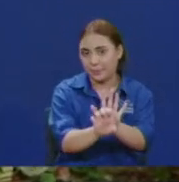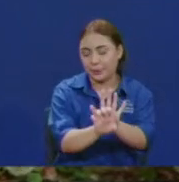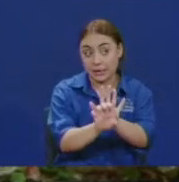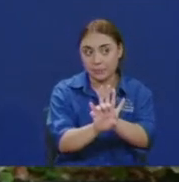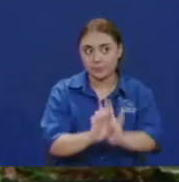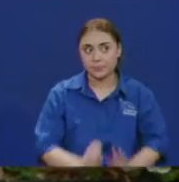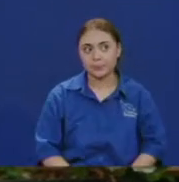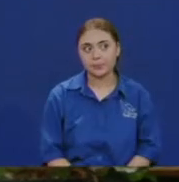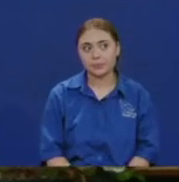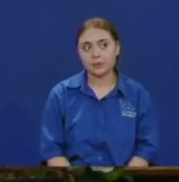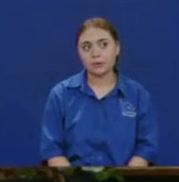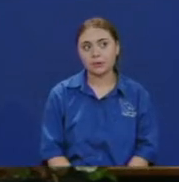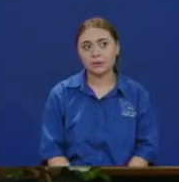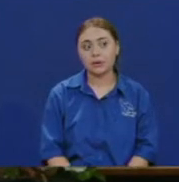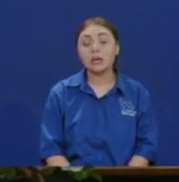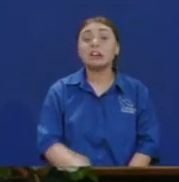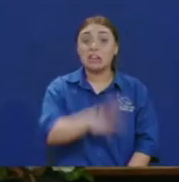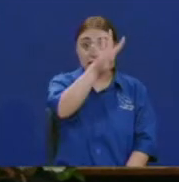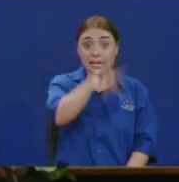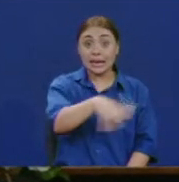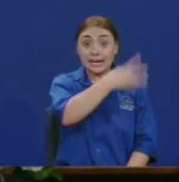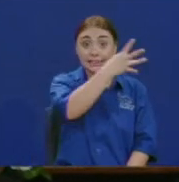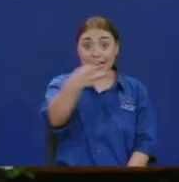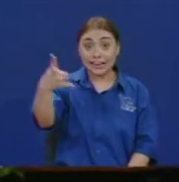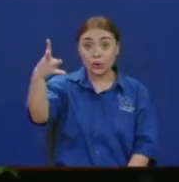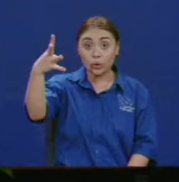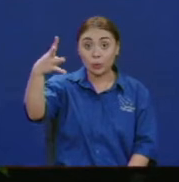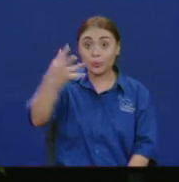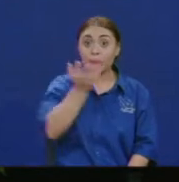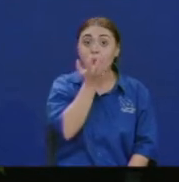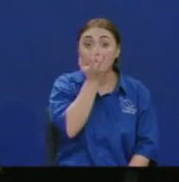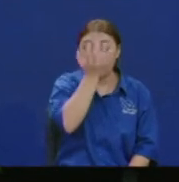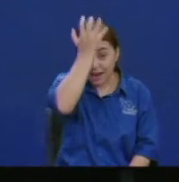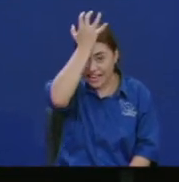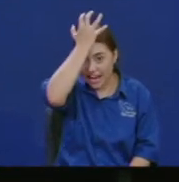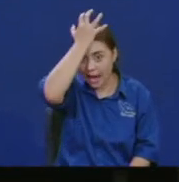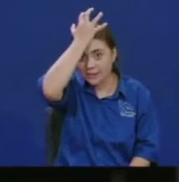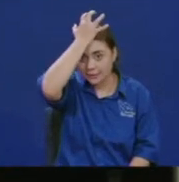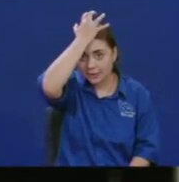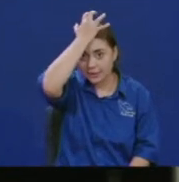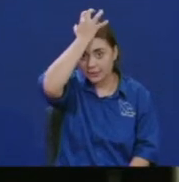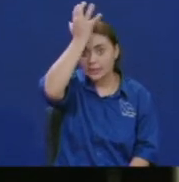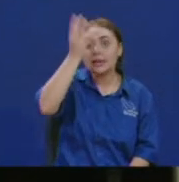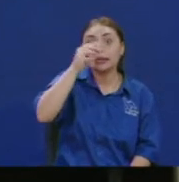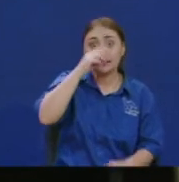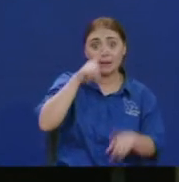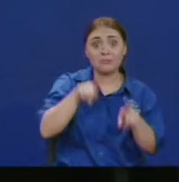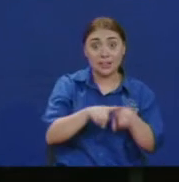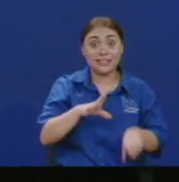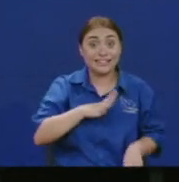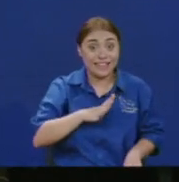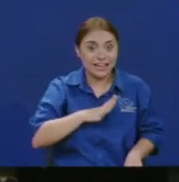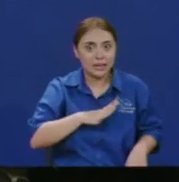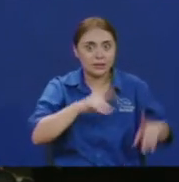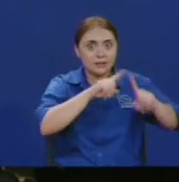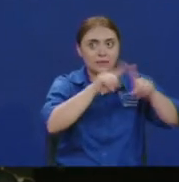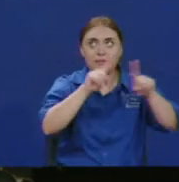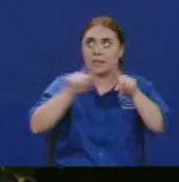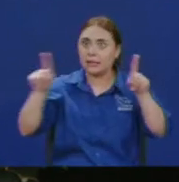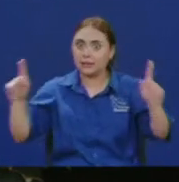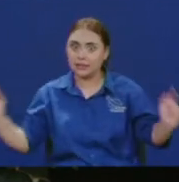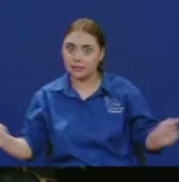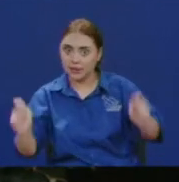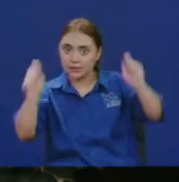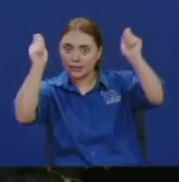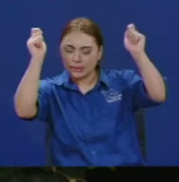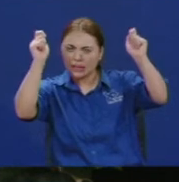calendario azteca, calendario maya, calendario egipcio, calendario de todo, todas las culturas fueron calendarios. Pero a los israelitas Dios